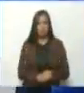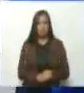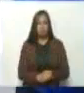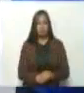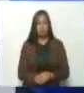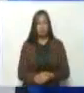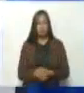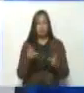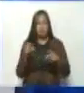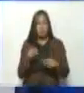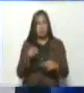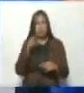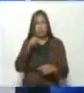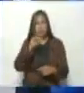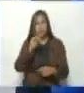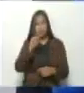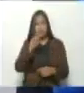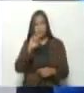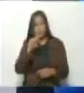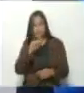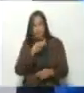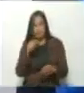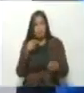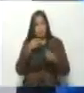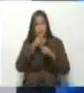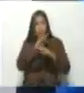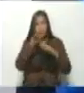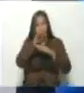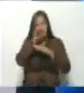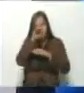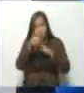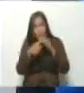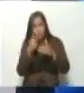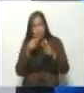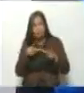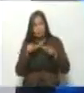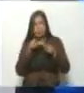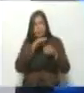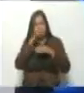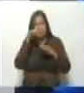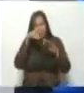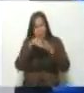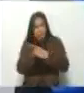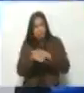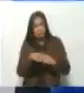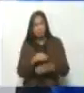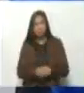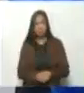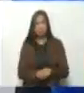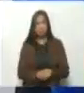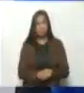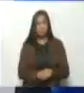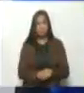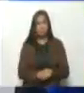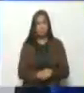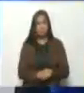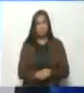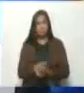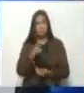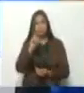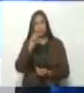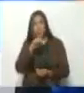más pequeñas, unidades chivitas, que nos permiten entrar mucho más arriba, a las zonas de barrio, adentro, unidades